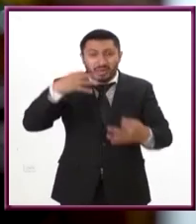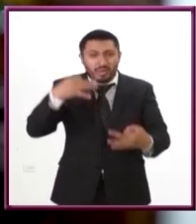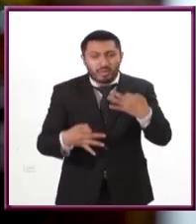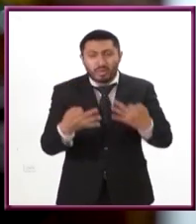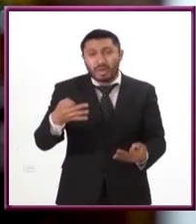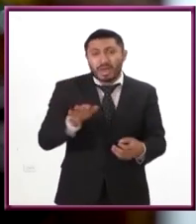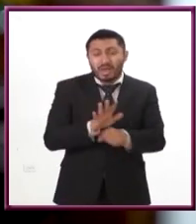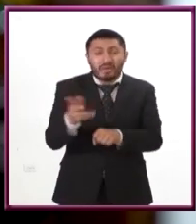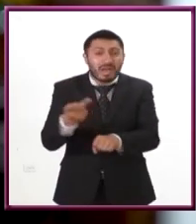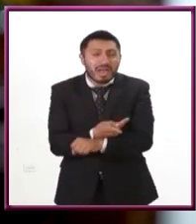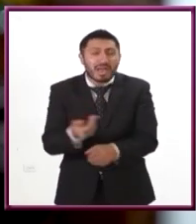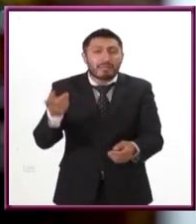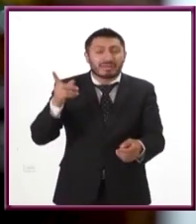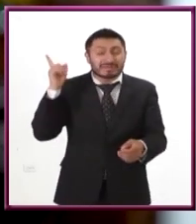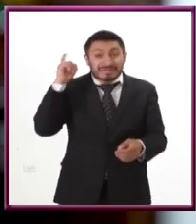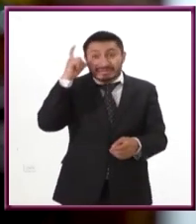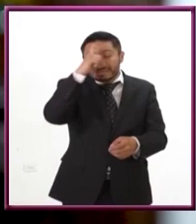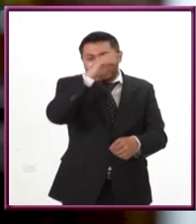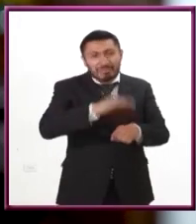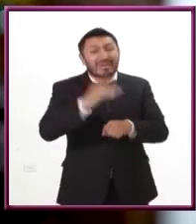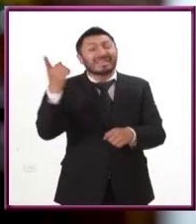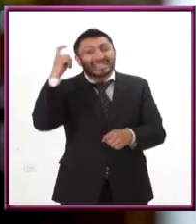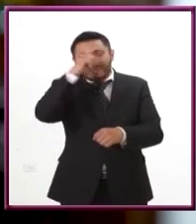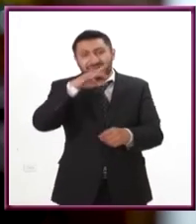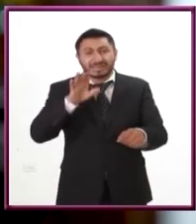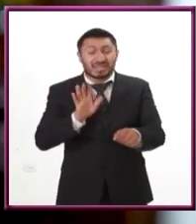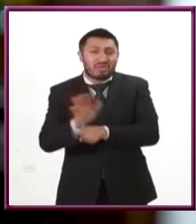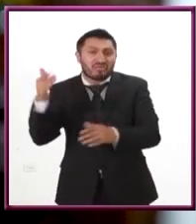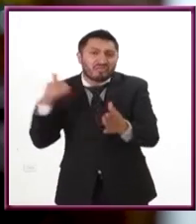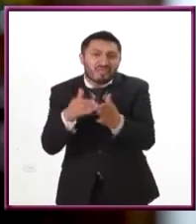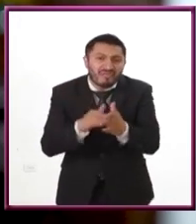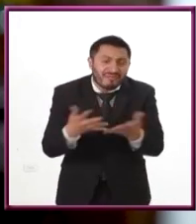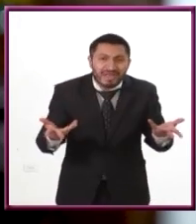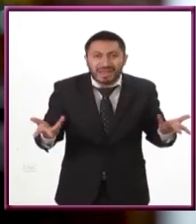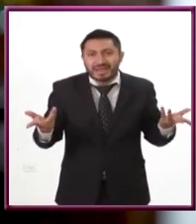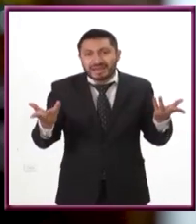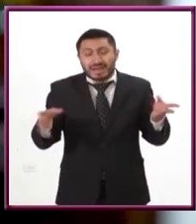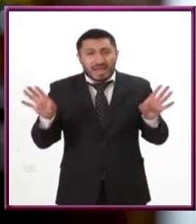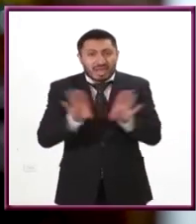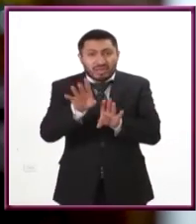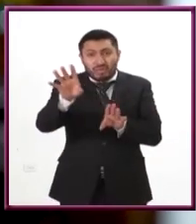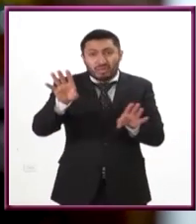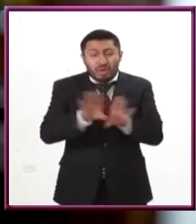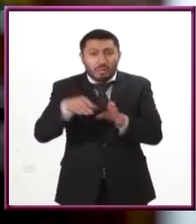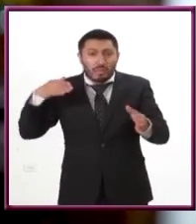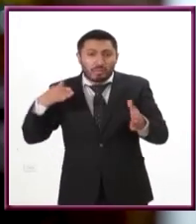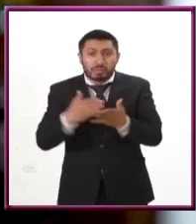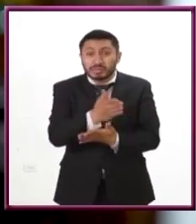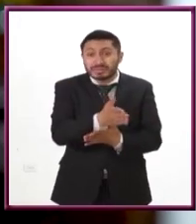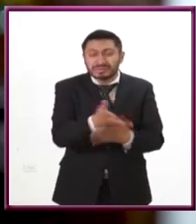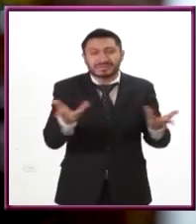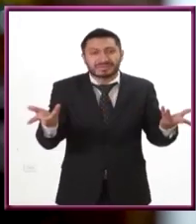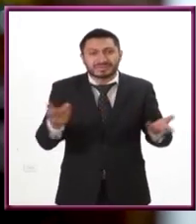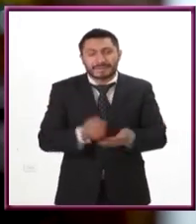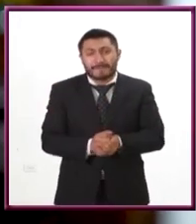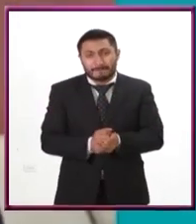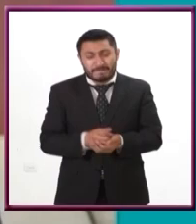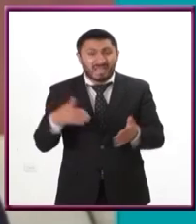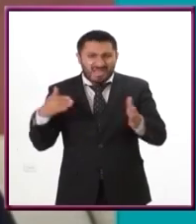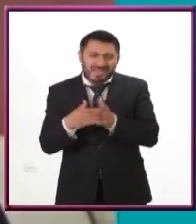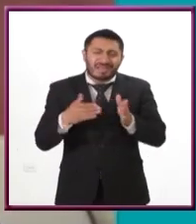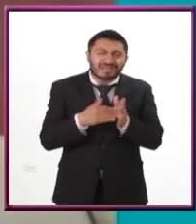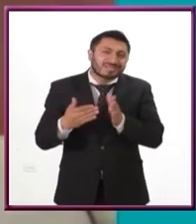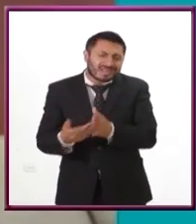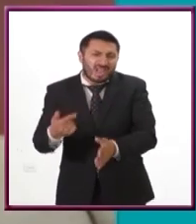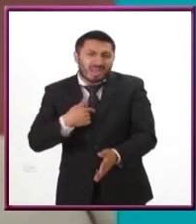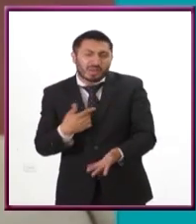tu juicio, qué fue lo más complicado? ¿Cuál fue un obstáculo que tuviste y cómo lo lograste superar?